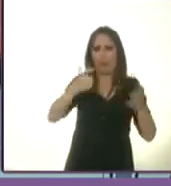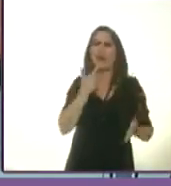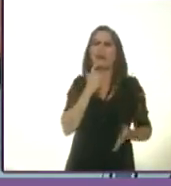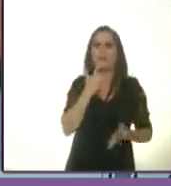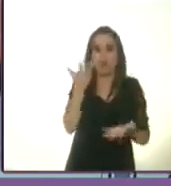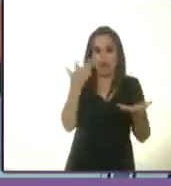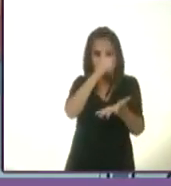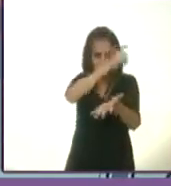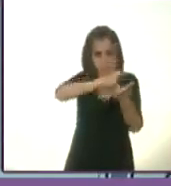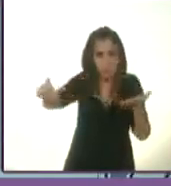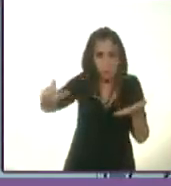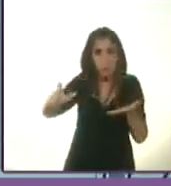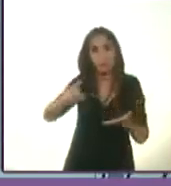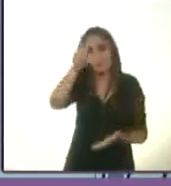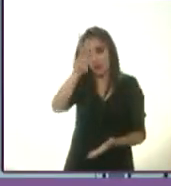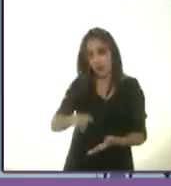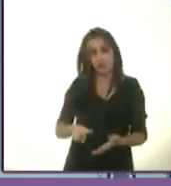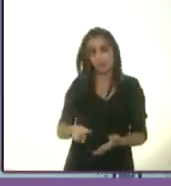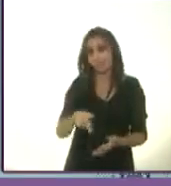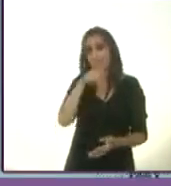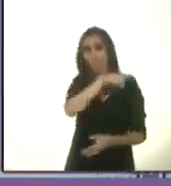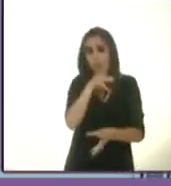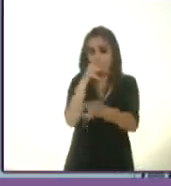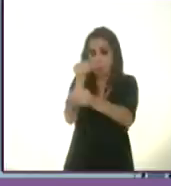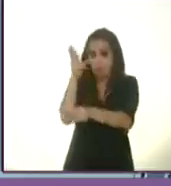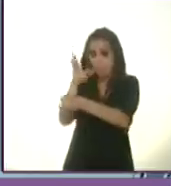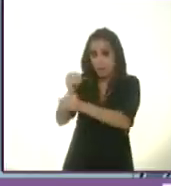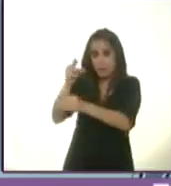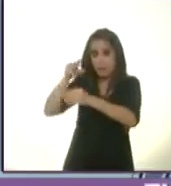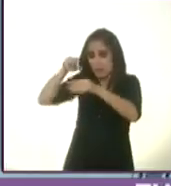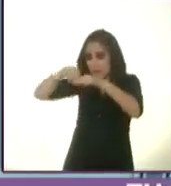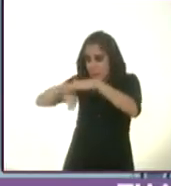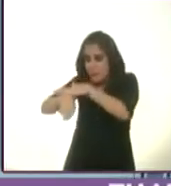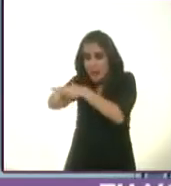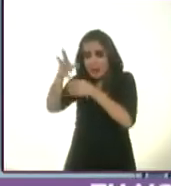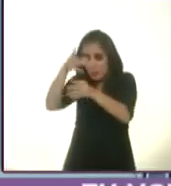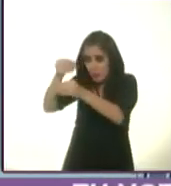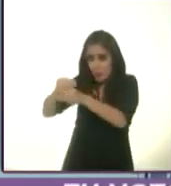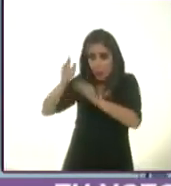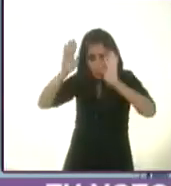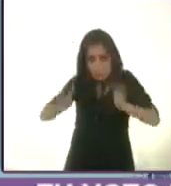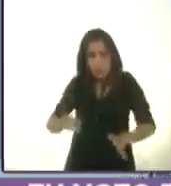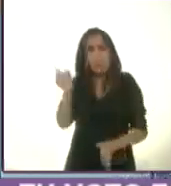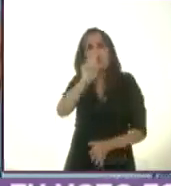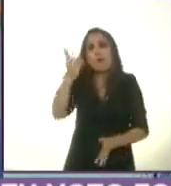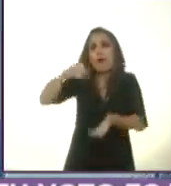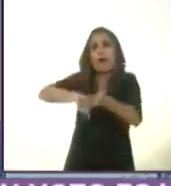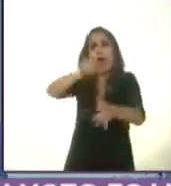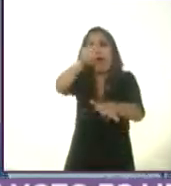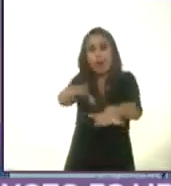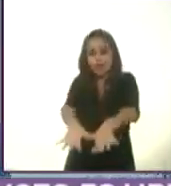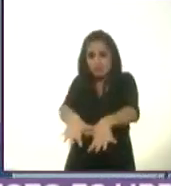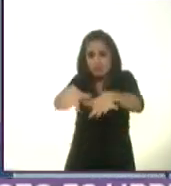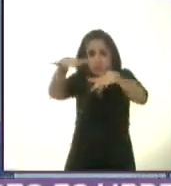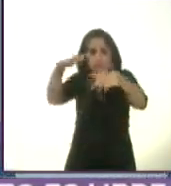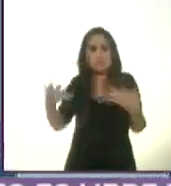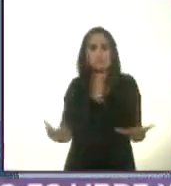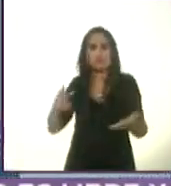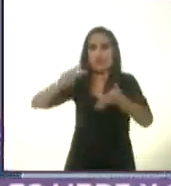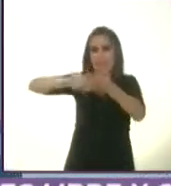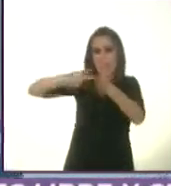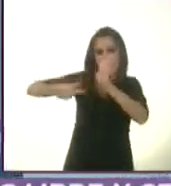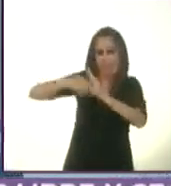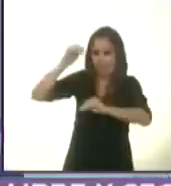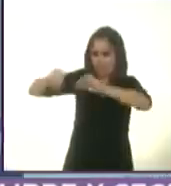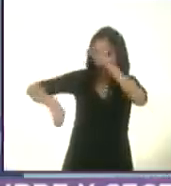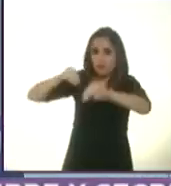por cierto no para las vías del tren que hoy están en duda inundadas ni los sistemas de ingeniería que